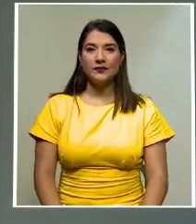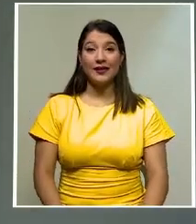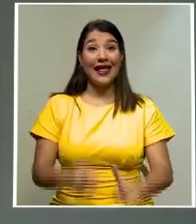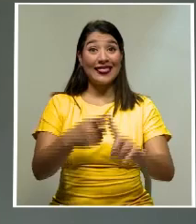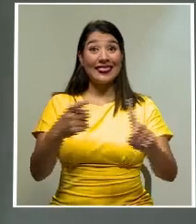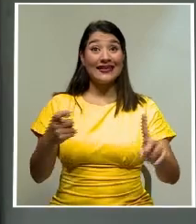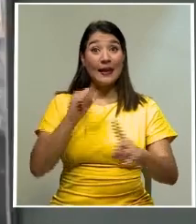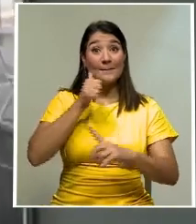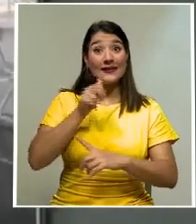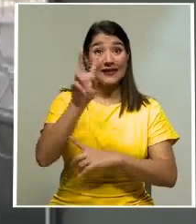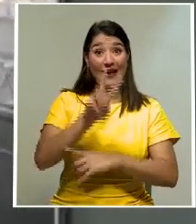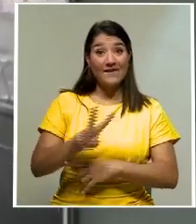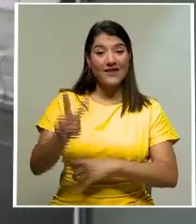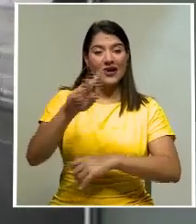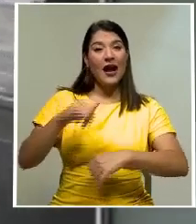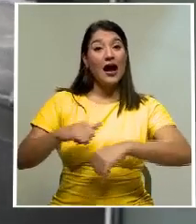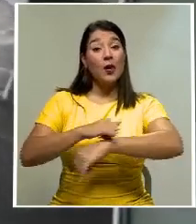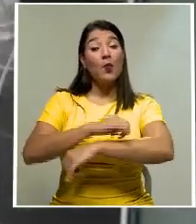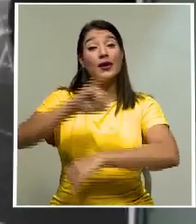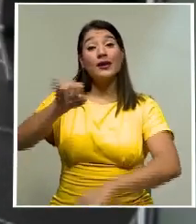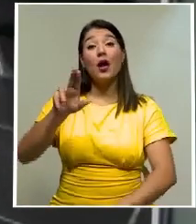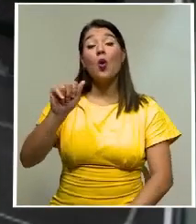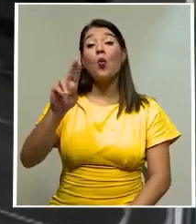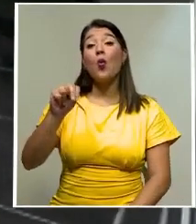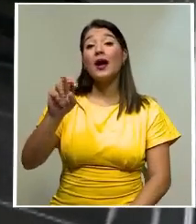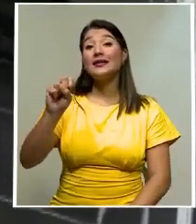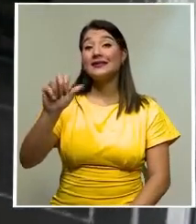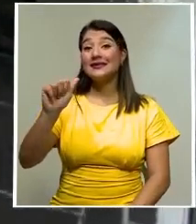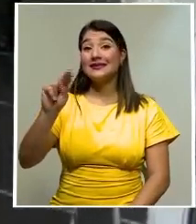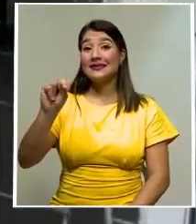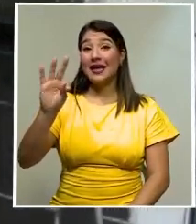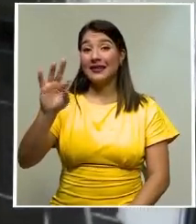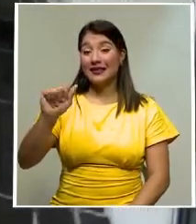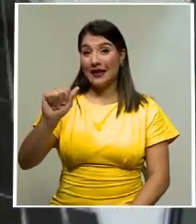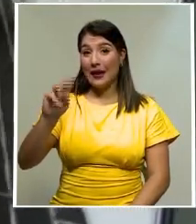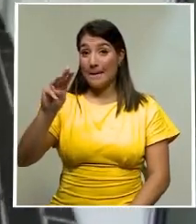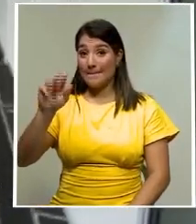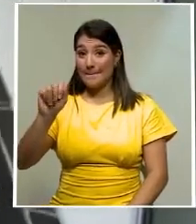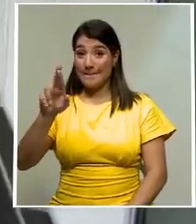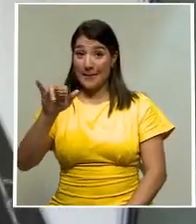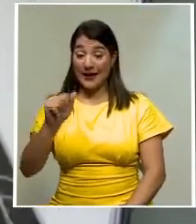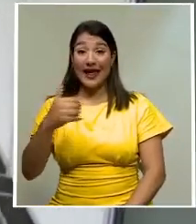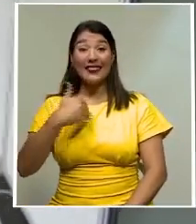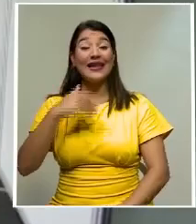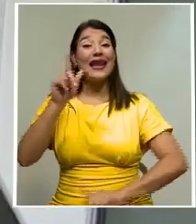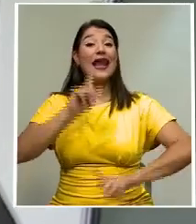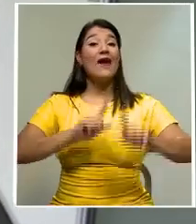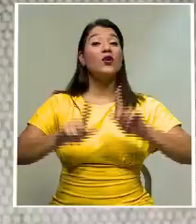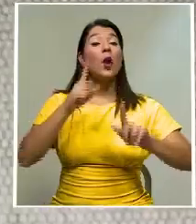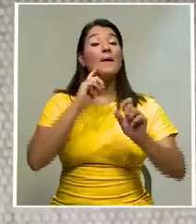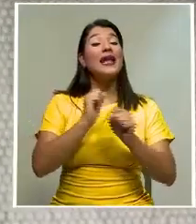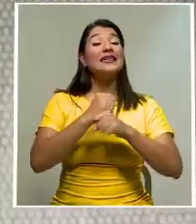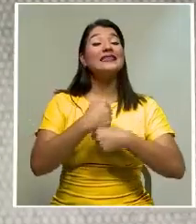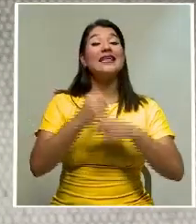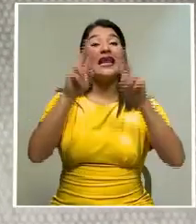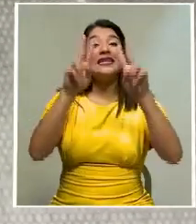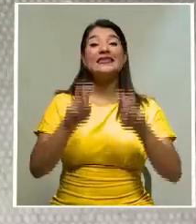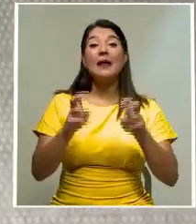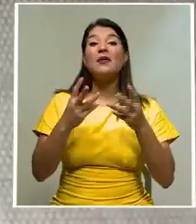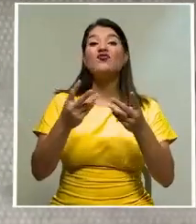Desde este viernes, el Aeropuerto Internacional Juan Santamaría cuenta con un laboratorio de pruebas rápidas para la detención de